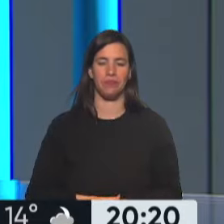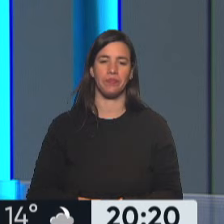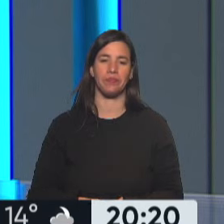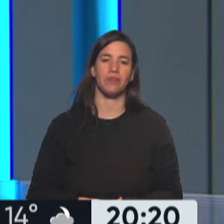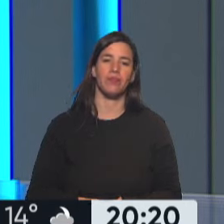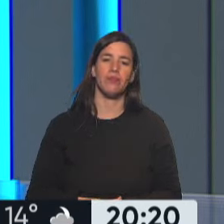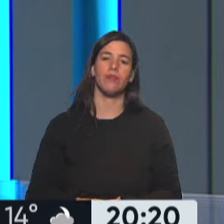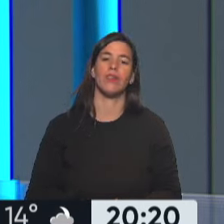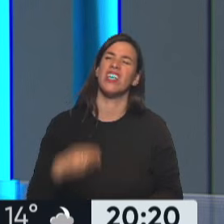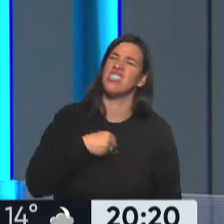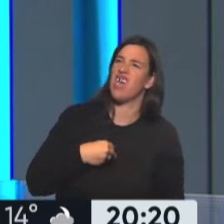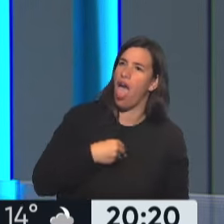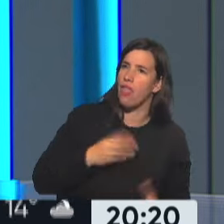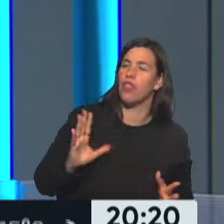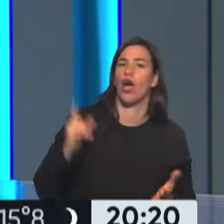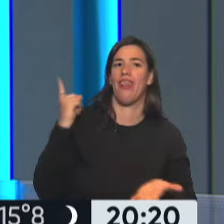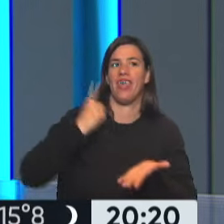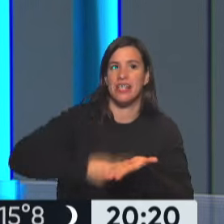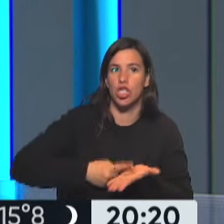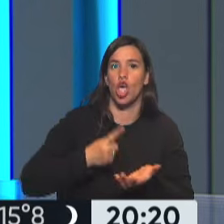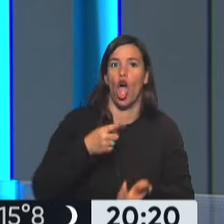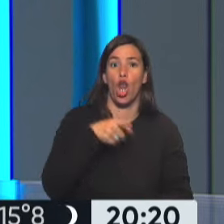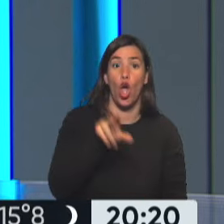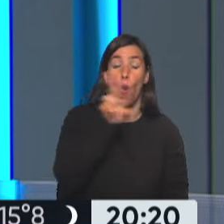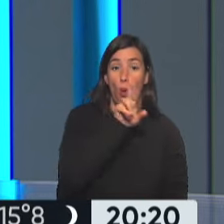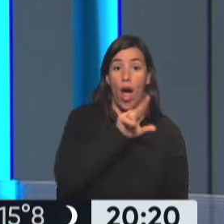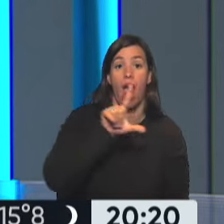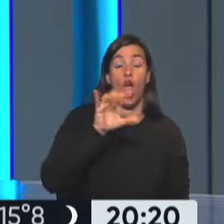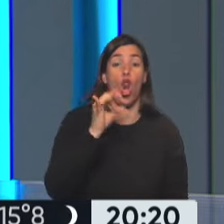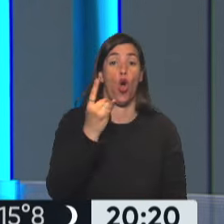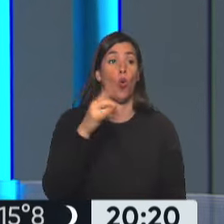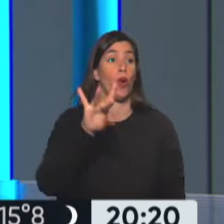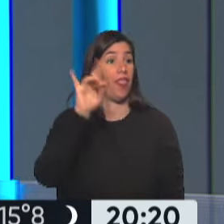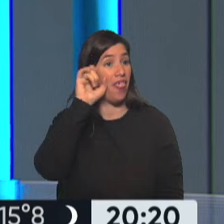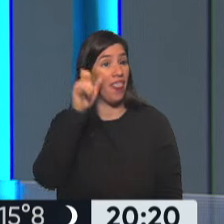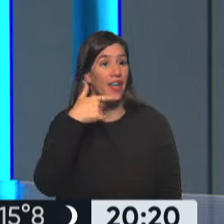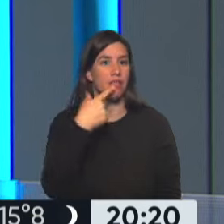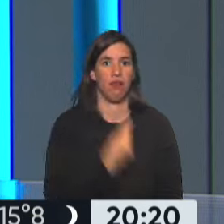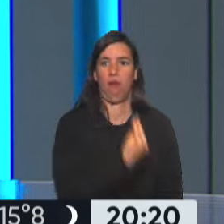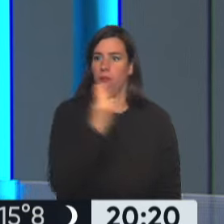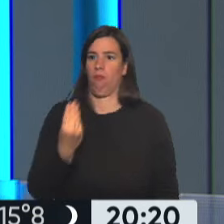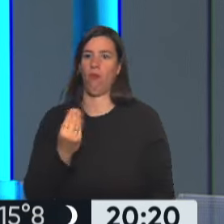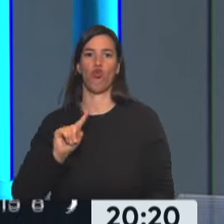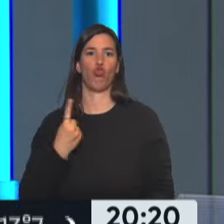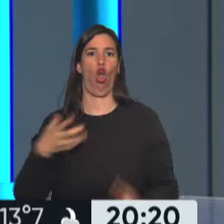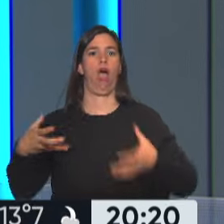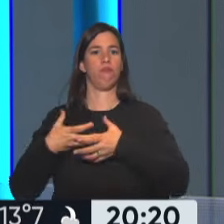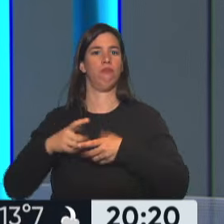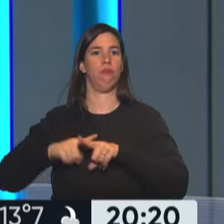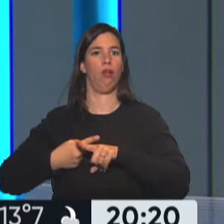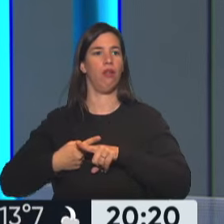Gabriel que tal vez esta decisión que toma la diputada Lourdes arreta no de conformar este monobloque podría ser eh